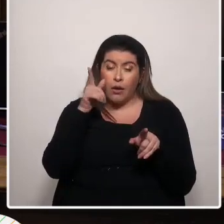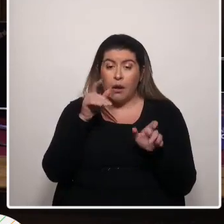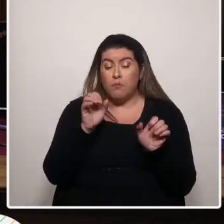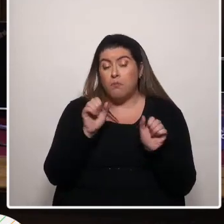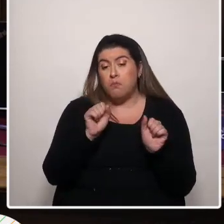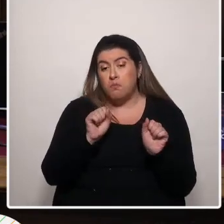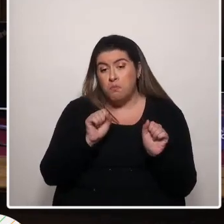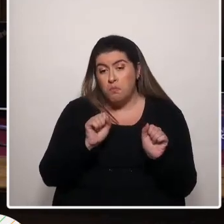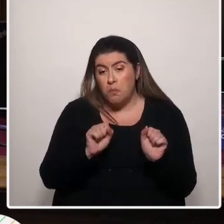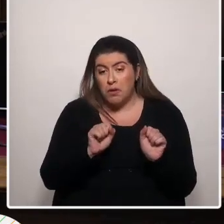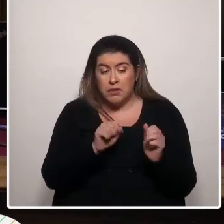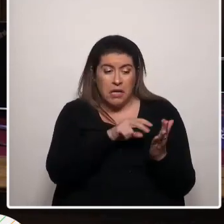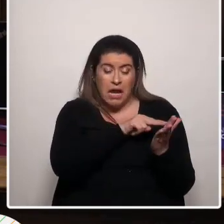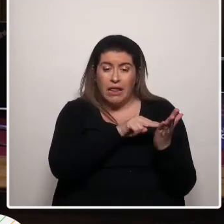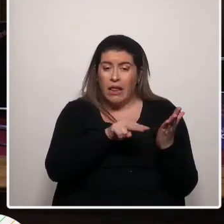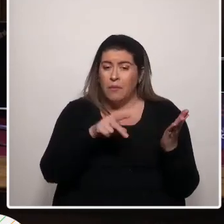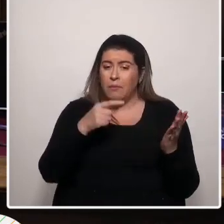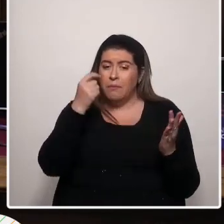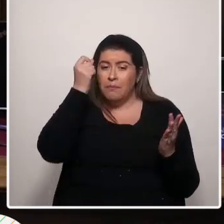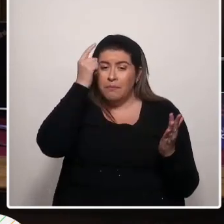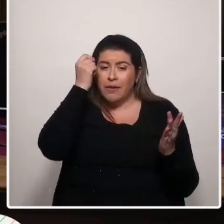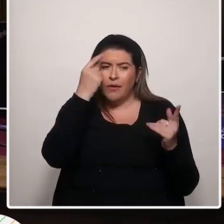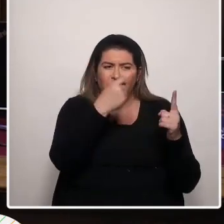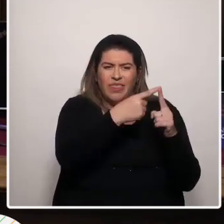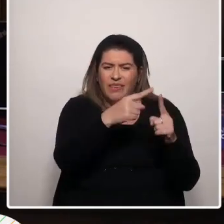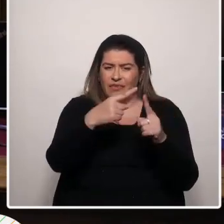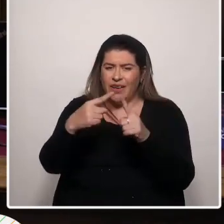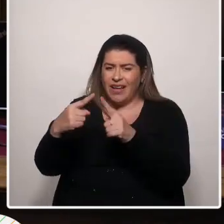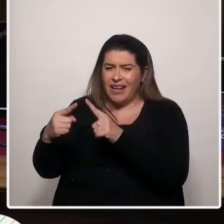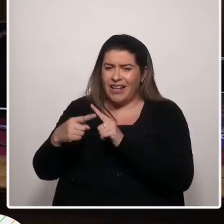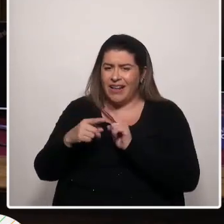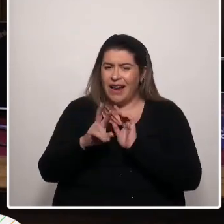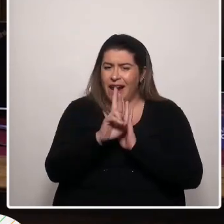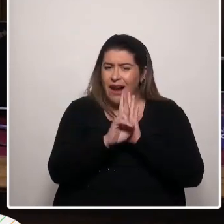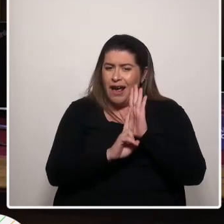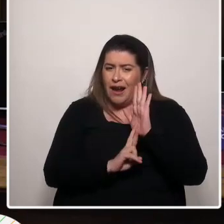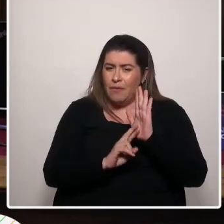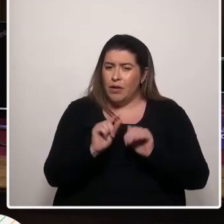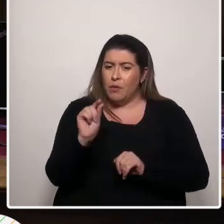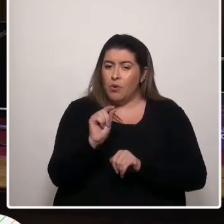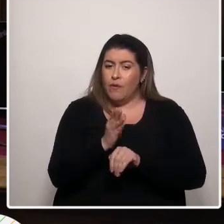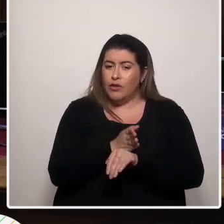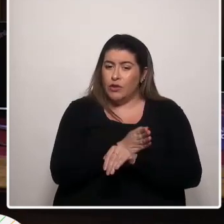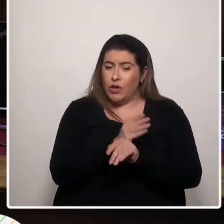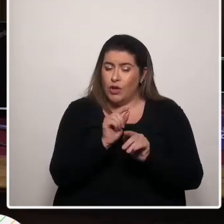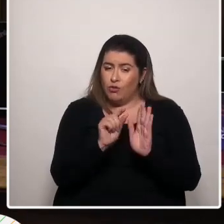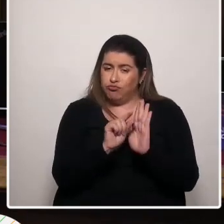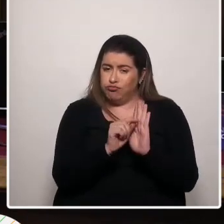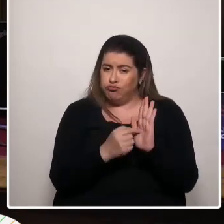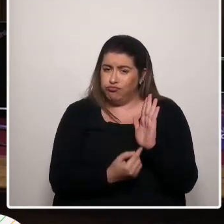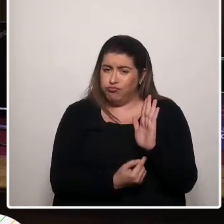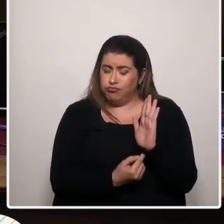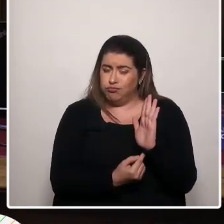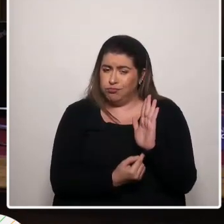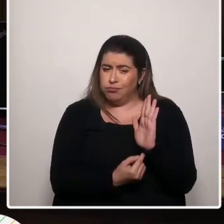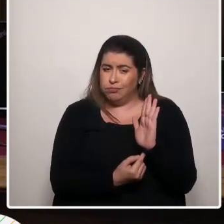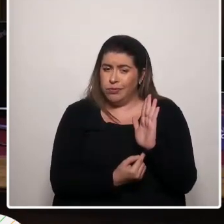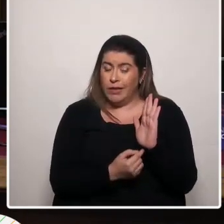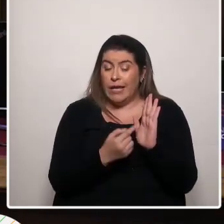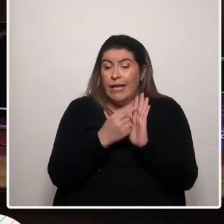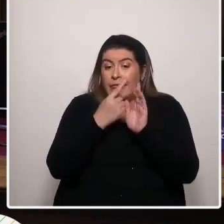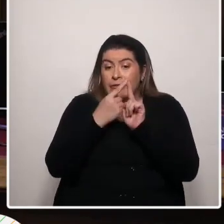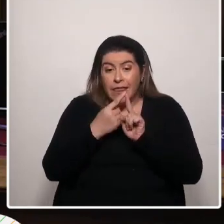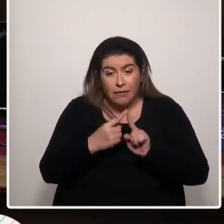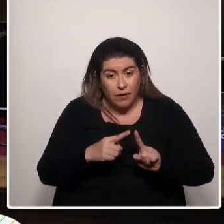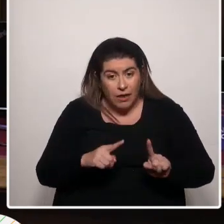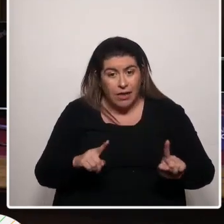plantearse interpretaciones distintas de las reglas fijadas en el reglamento provisorio, pero una cuestión distinta es